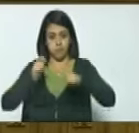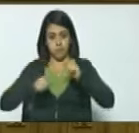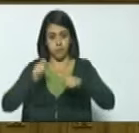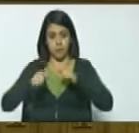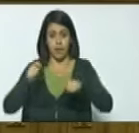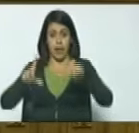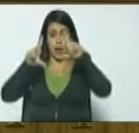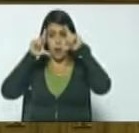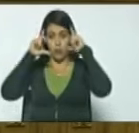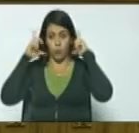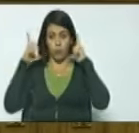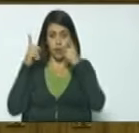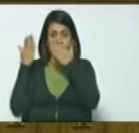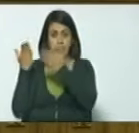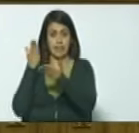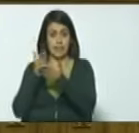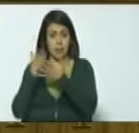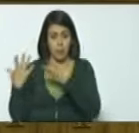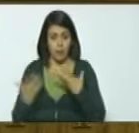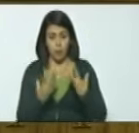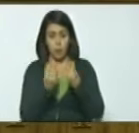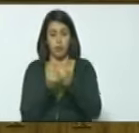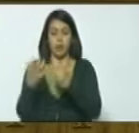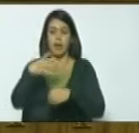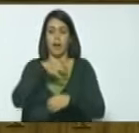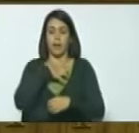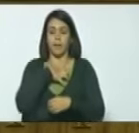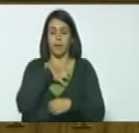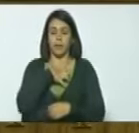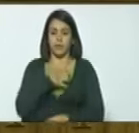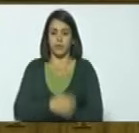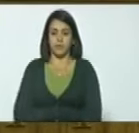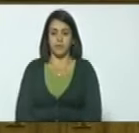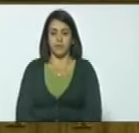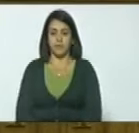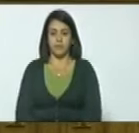de Los Tiburones de La Guaira, que siempre ha acompañado a nuestros campeones.